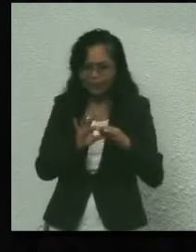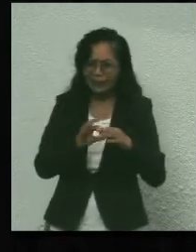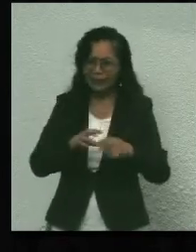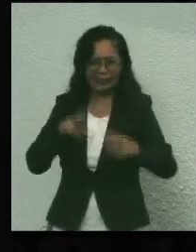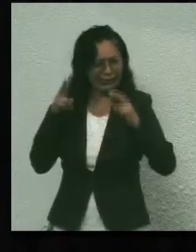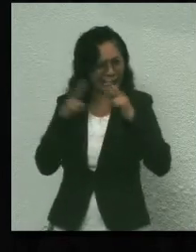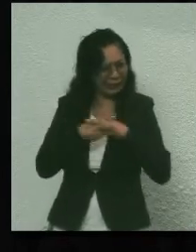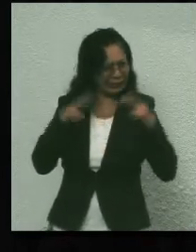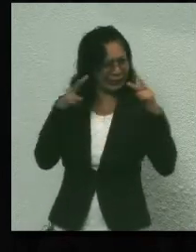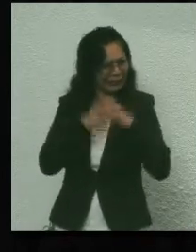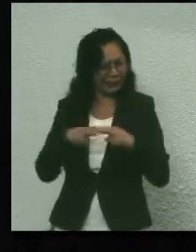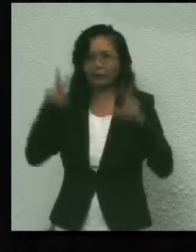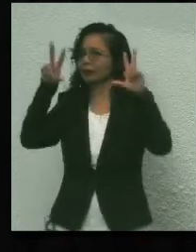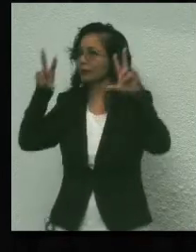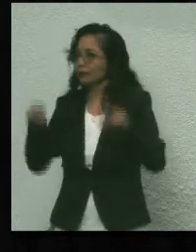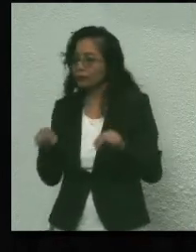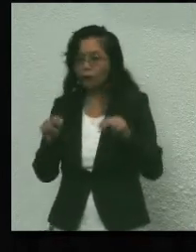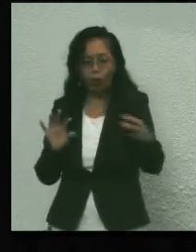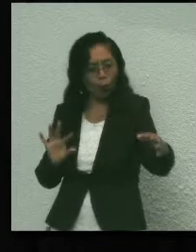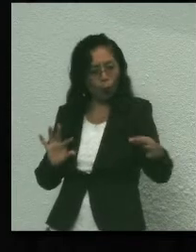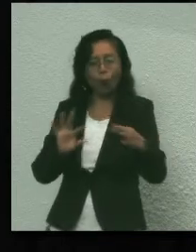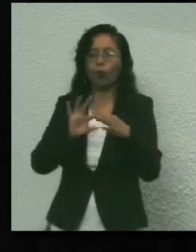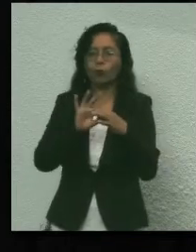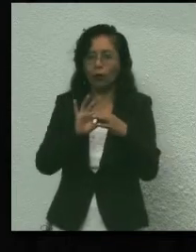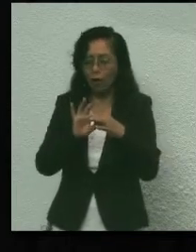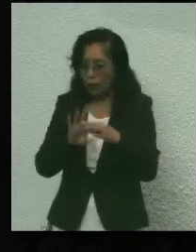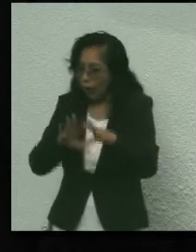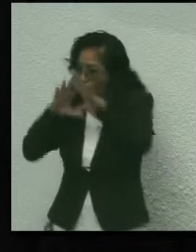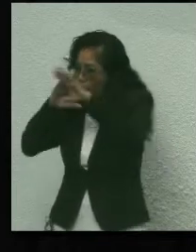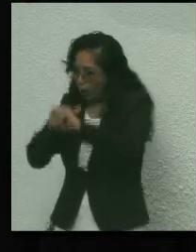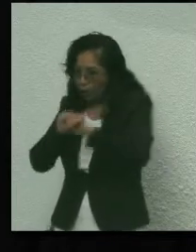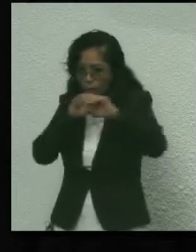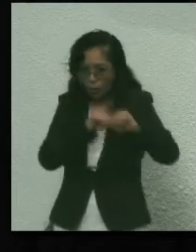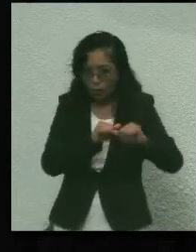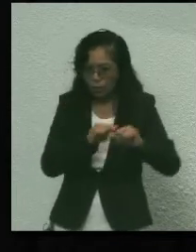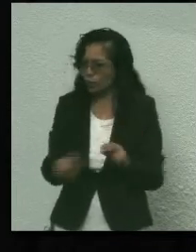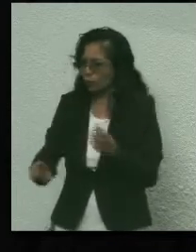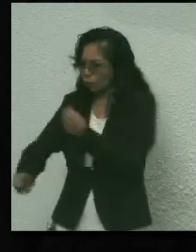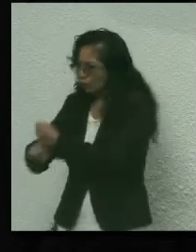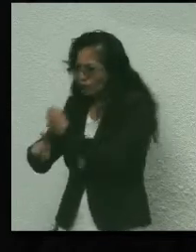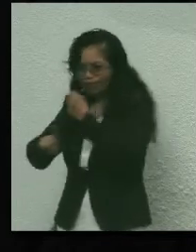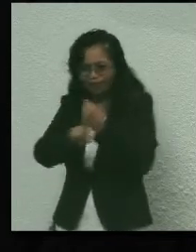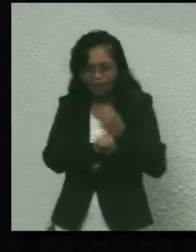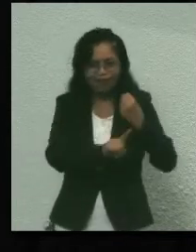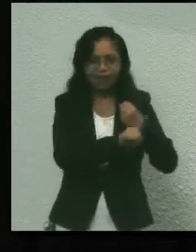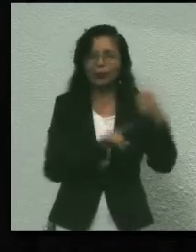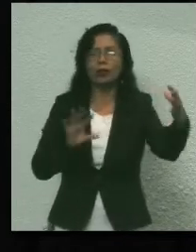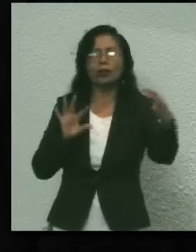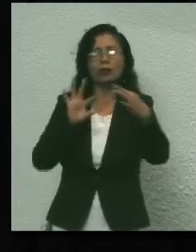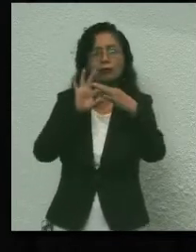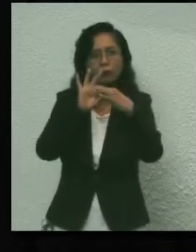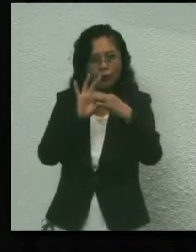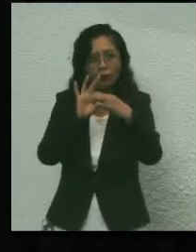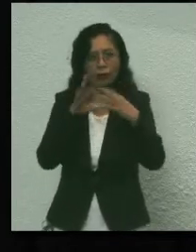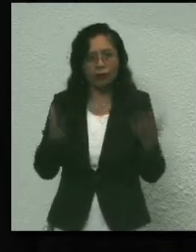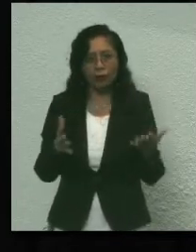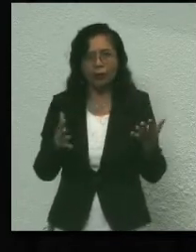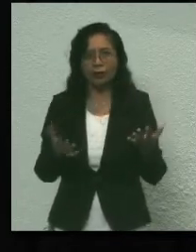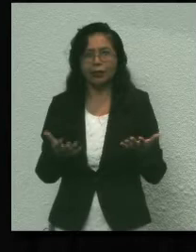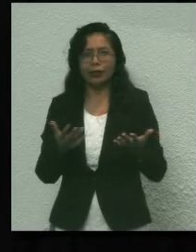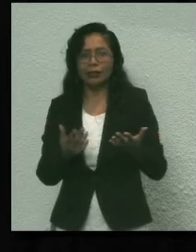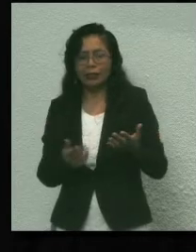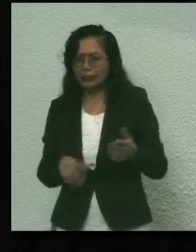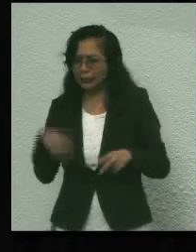por espacios. Unidad en los acuerdos y no en la discrepancia. Unidad por voluntad y no por coacción